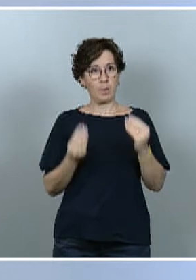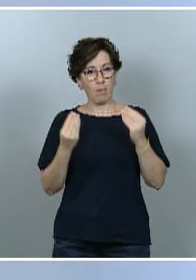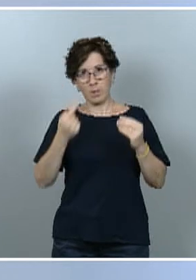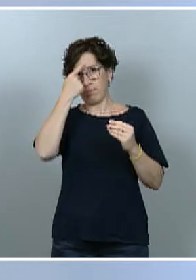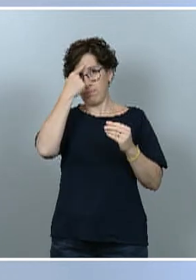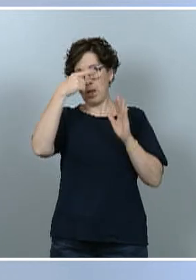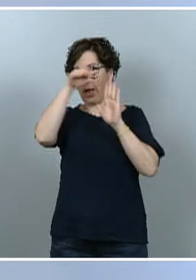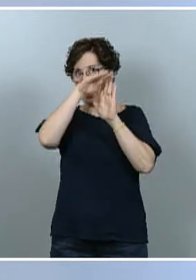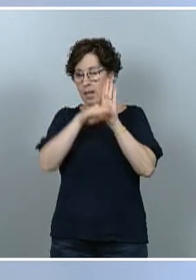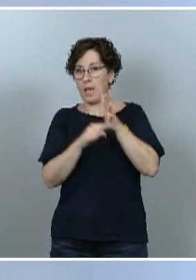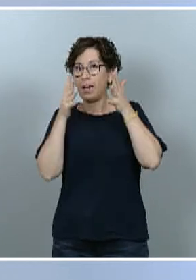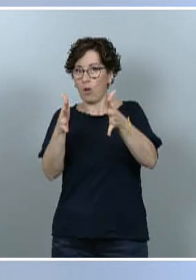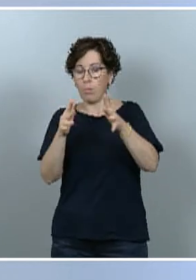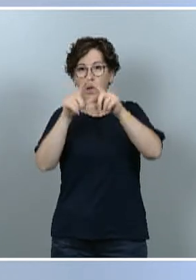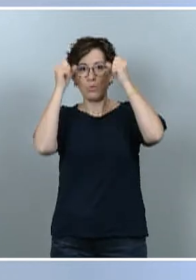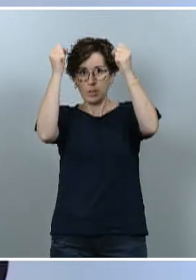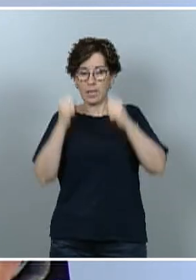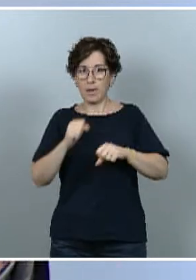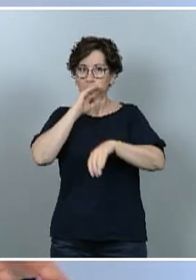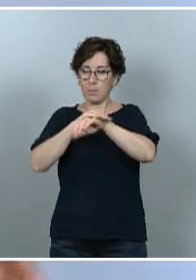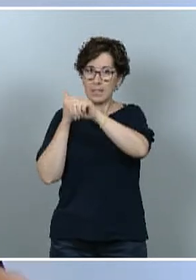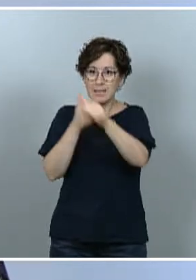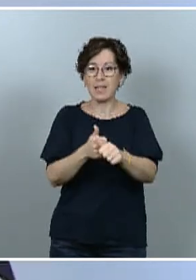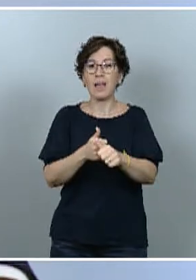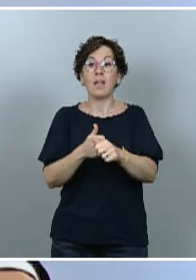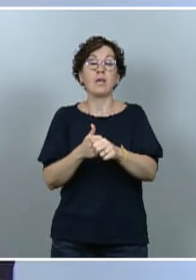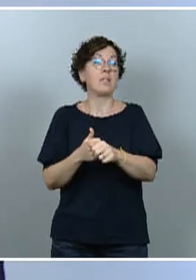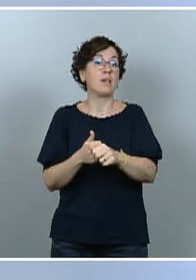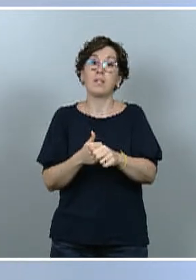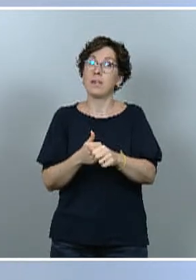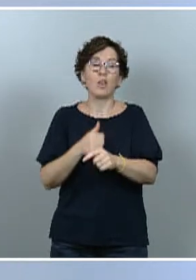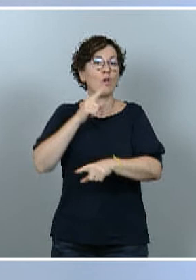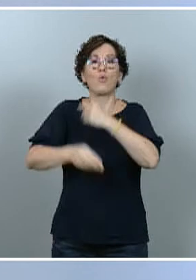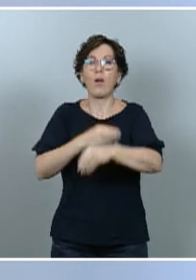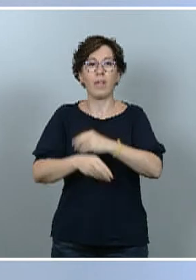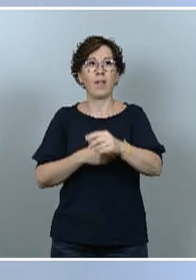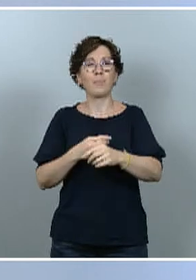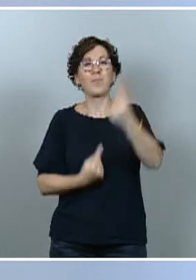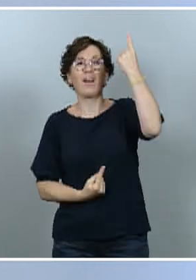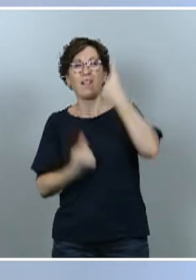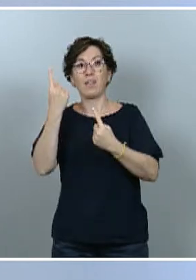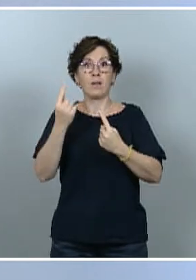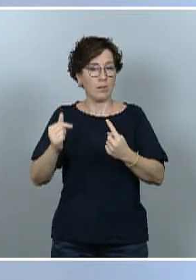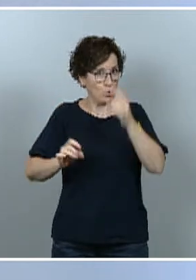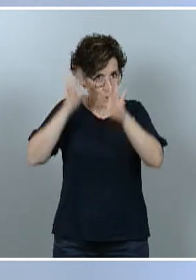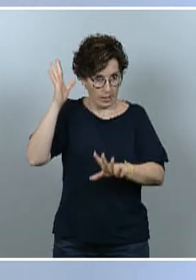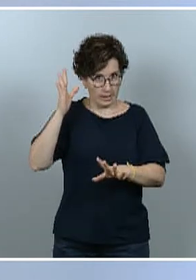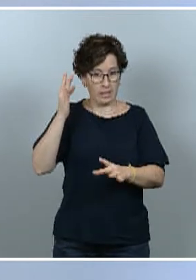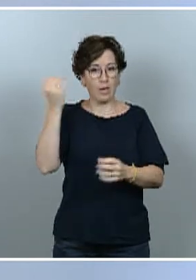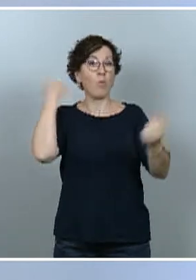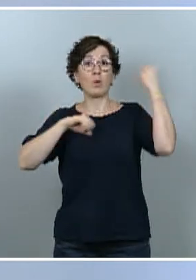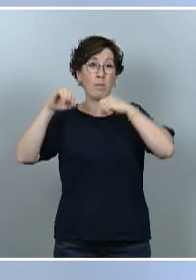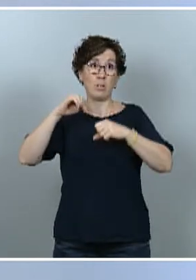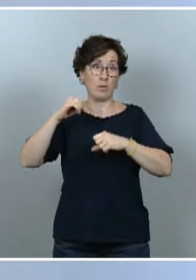recomendaciones de las autoridades sanitarias y de evitar comportamientos que son muy minoritarios, afortunadamente en nuestro país, incívicos, que ponen en